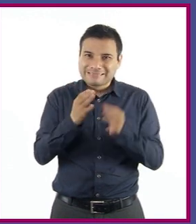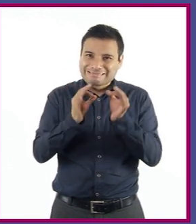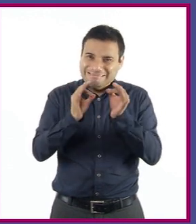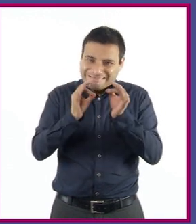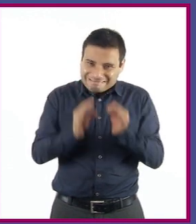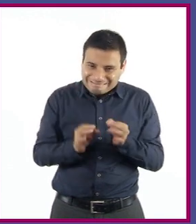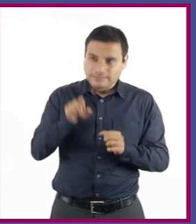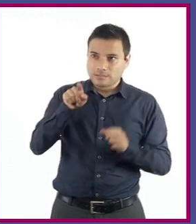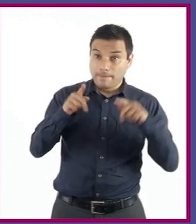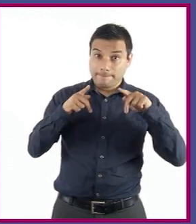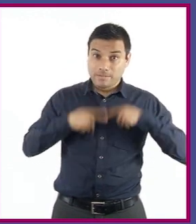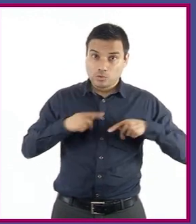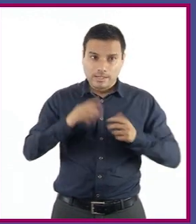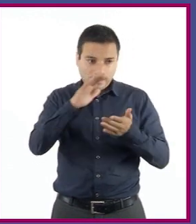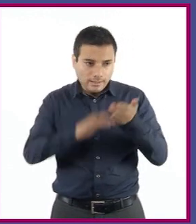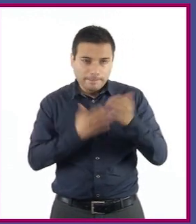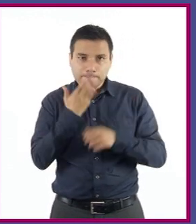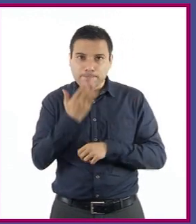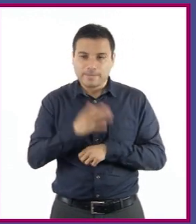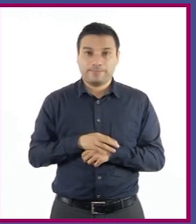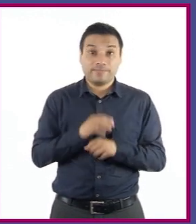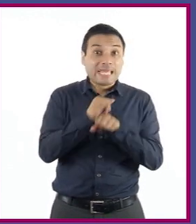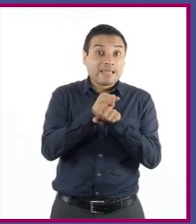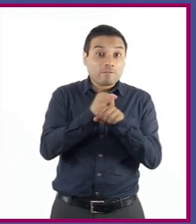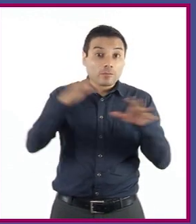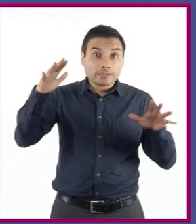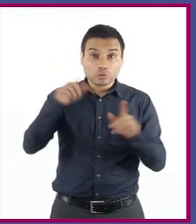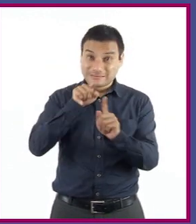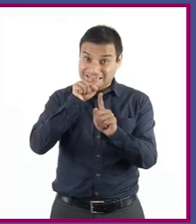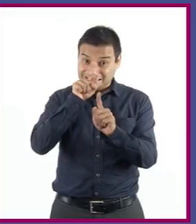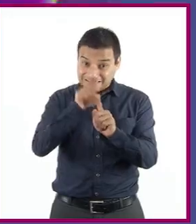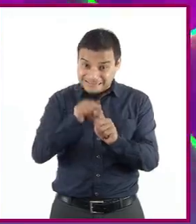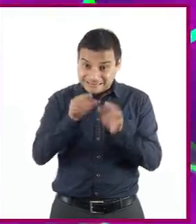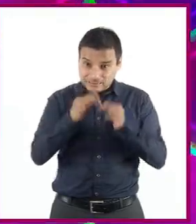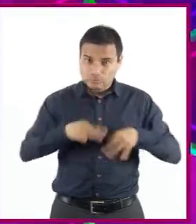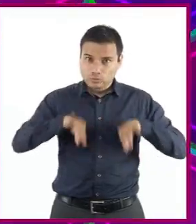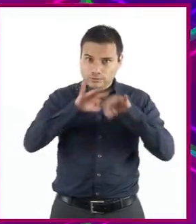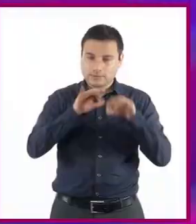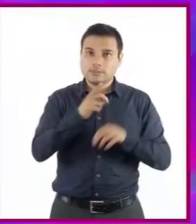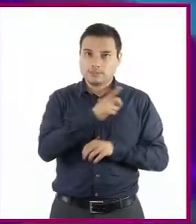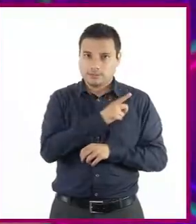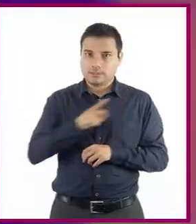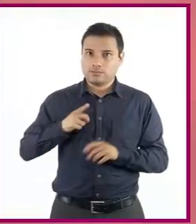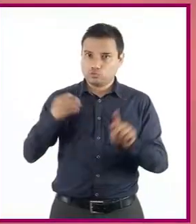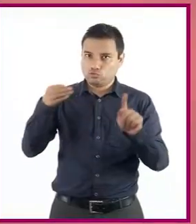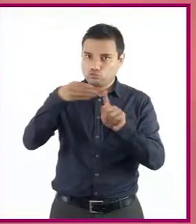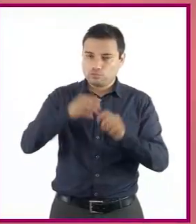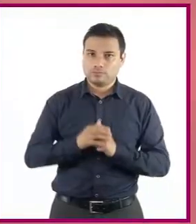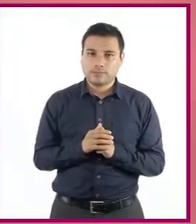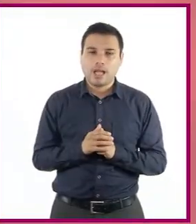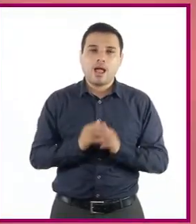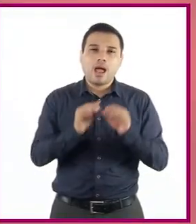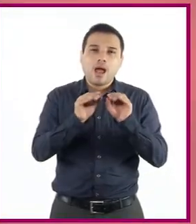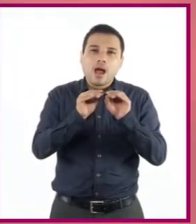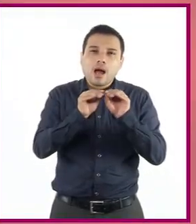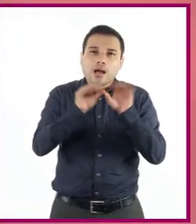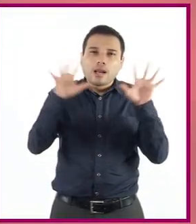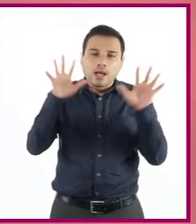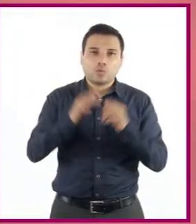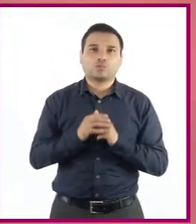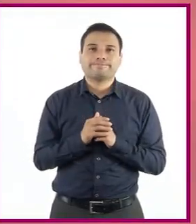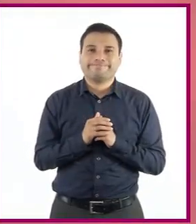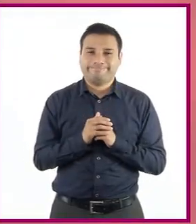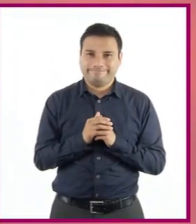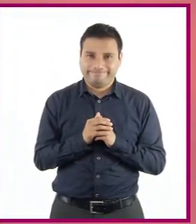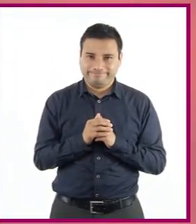y precisa, focalizando la información que consideremos relevante. Claro, por lo que se busca es que el